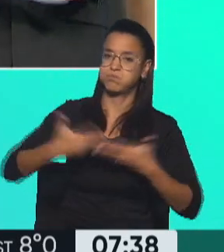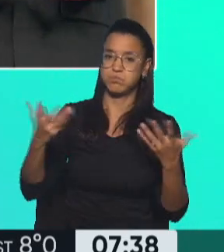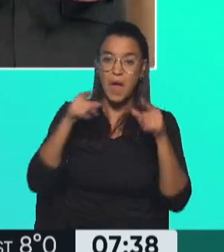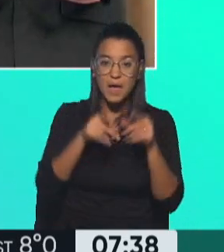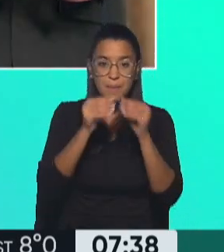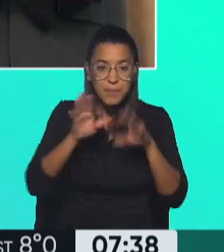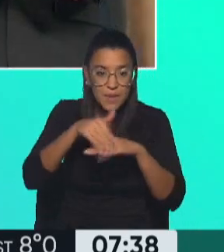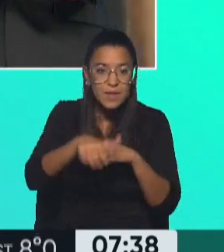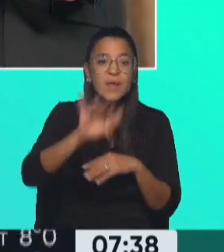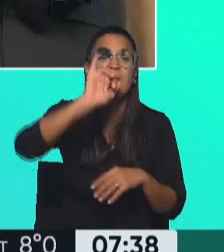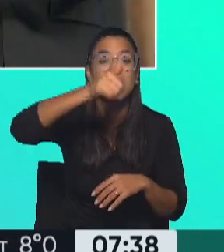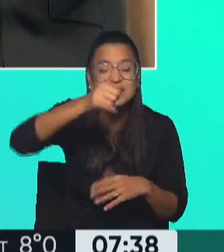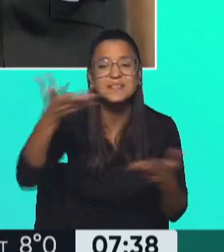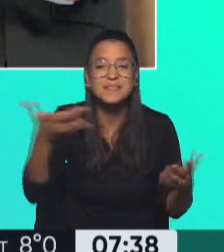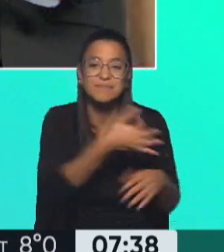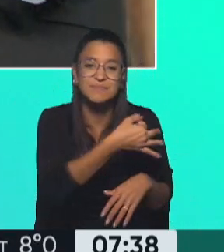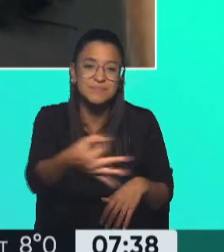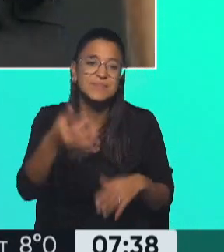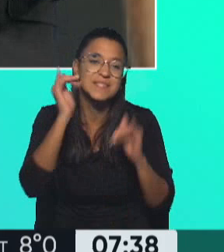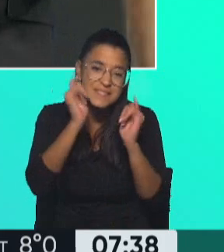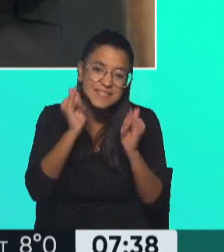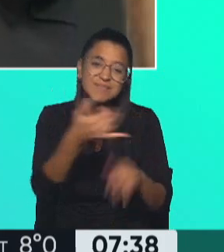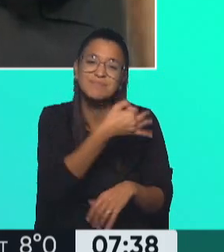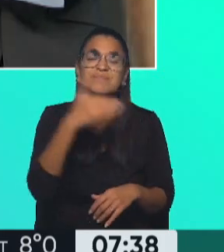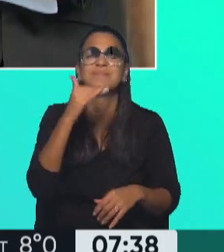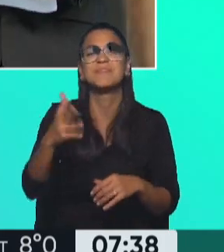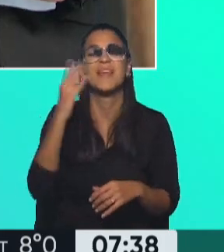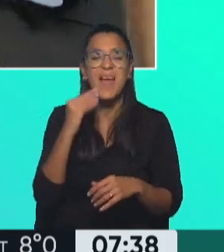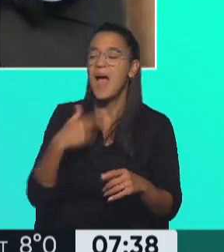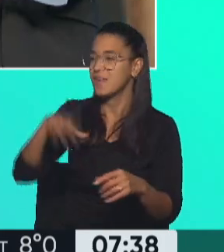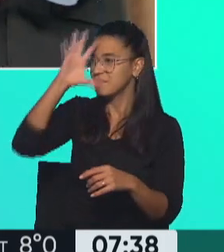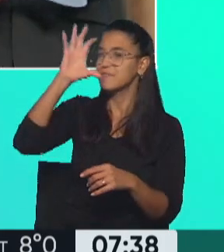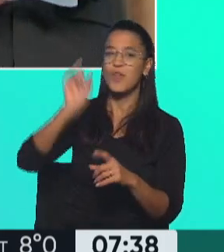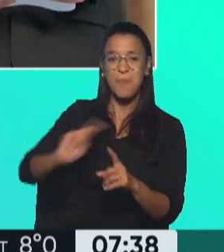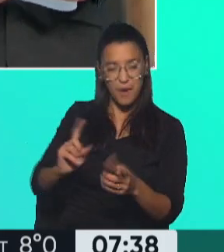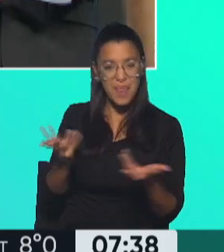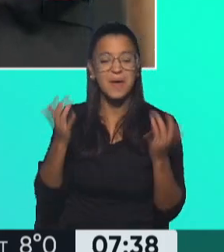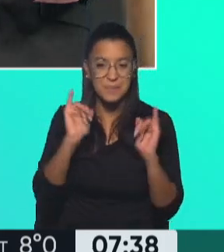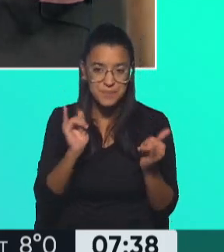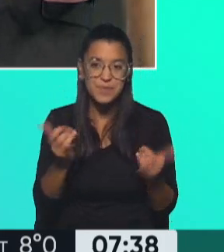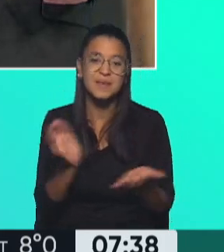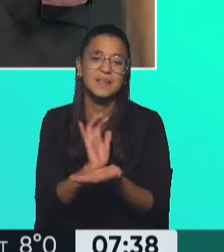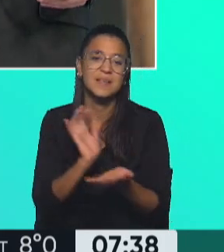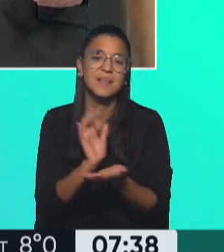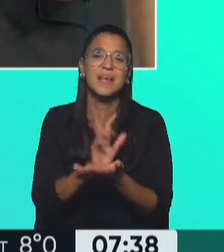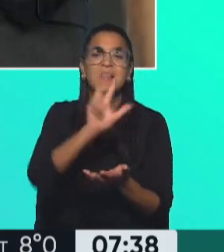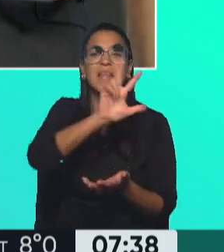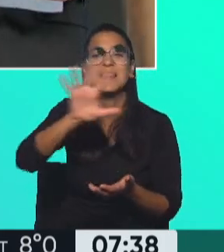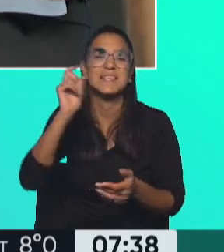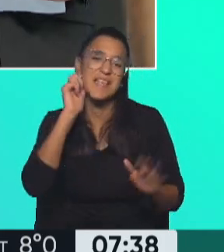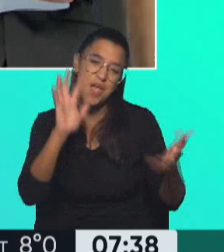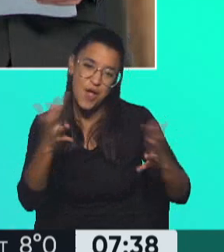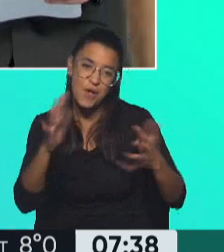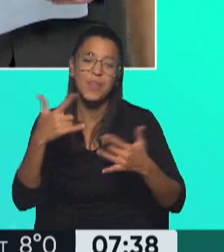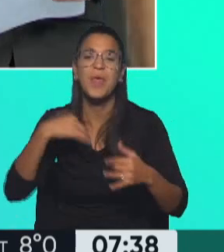arranca. Tenés razón, Moonlighting. Sí, gracias. Gracias por no me acordaba. Es que para los sub 35 les va a